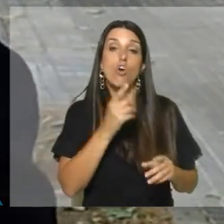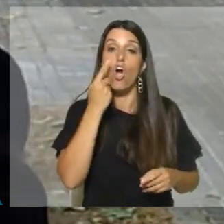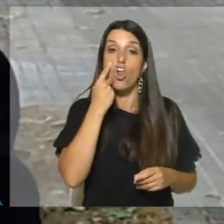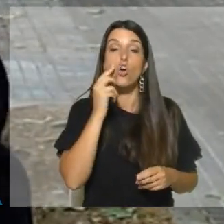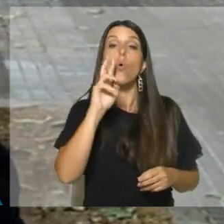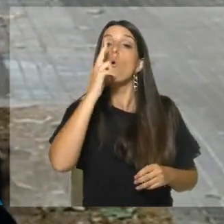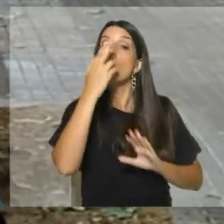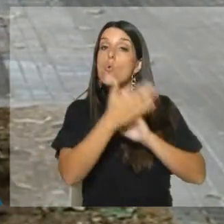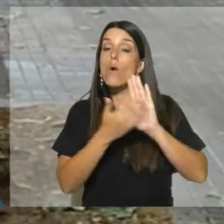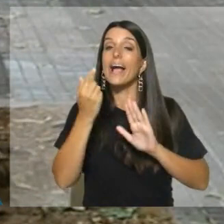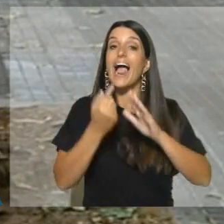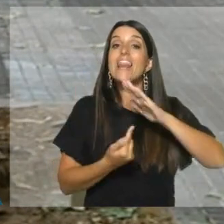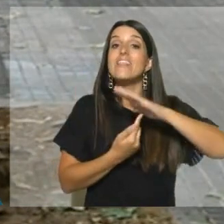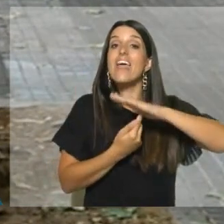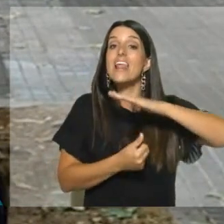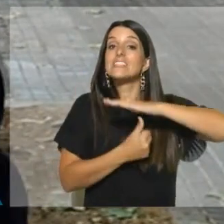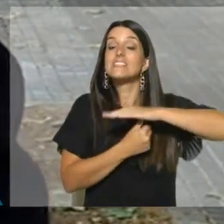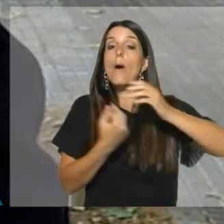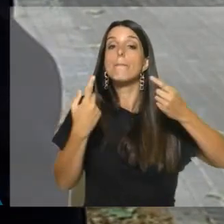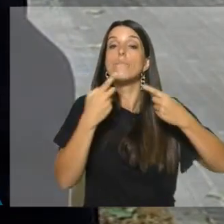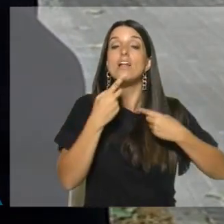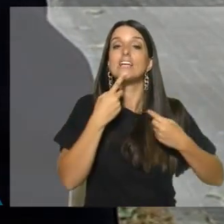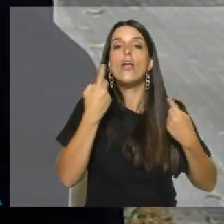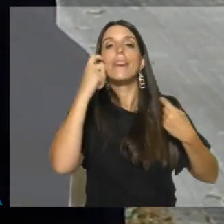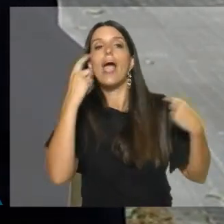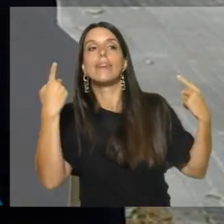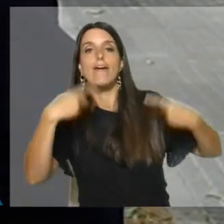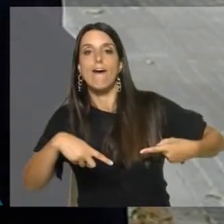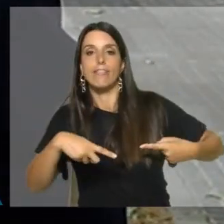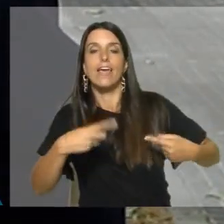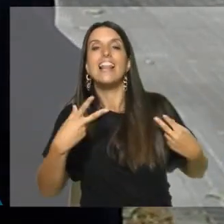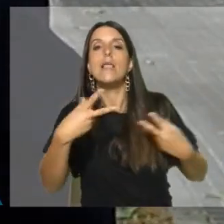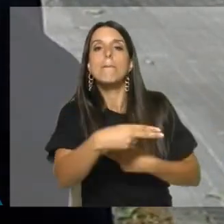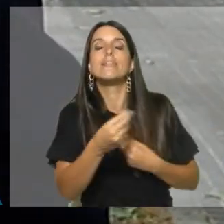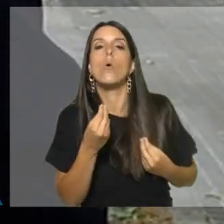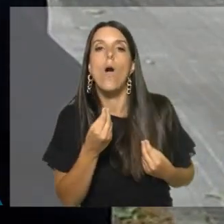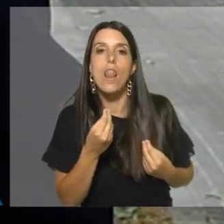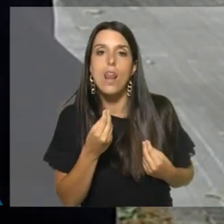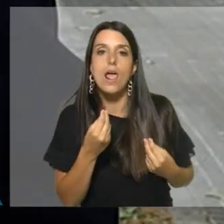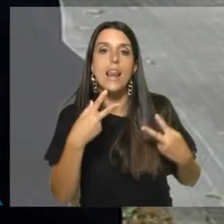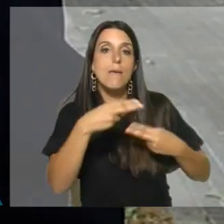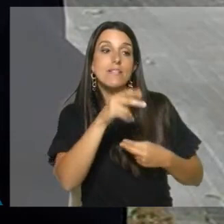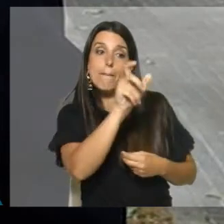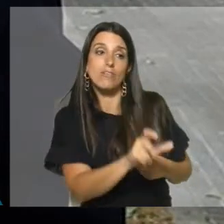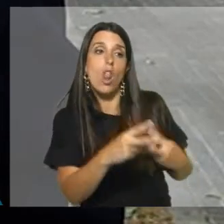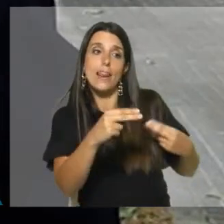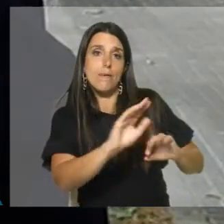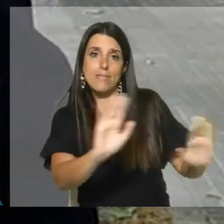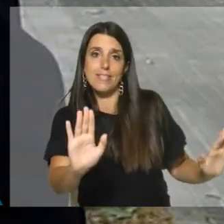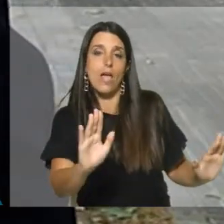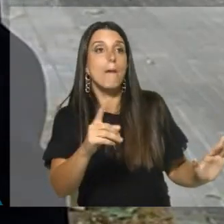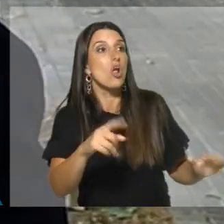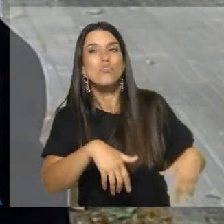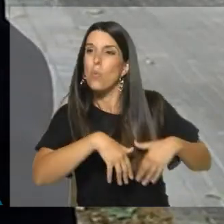Uruguay donde los dirigentes políticos debatíamos ideas y el límite era la persona. Ahora, si vale